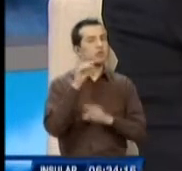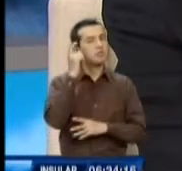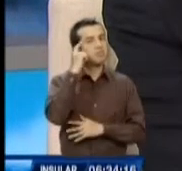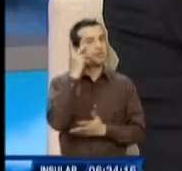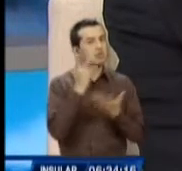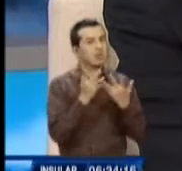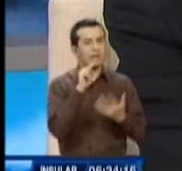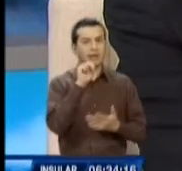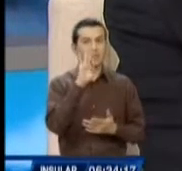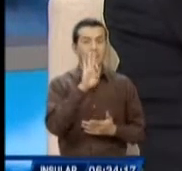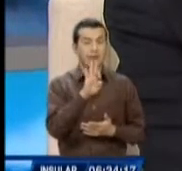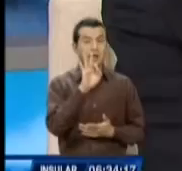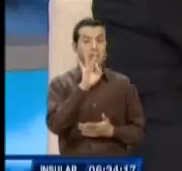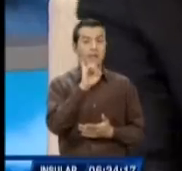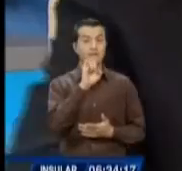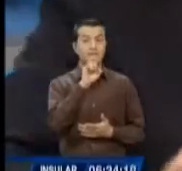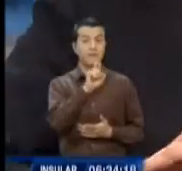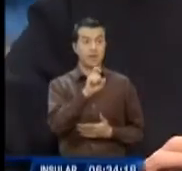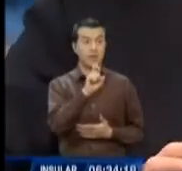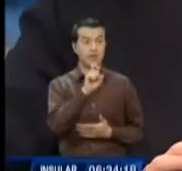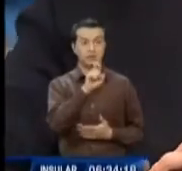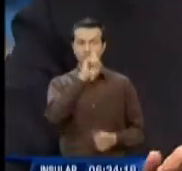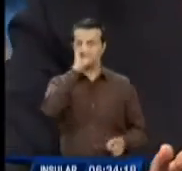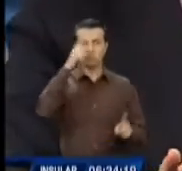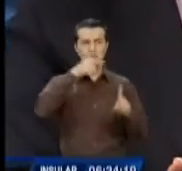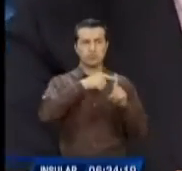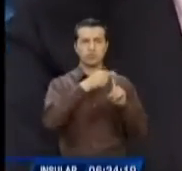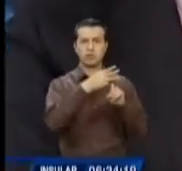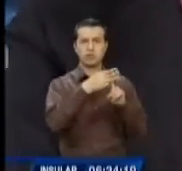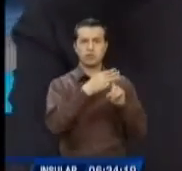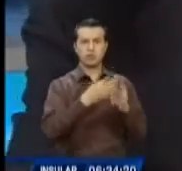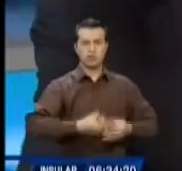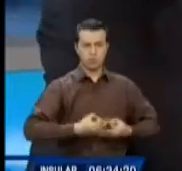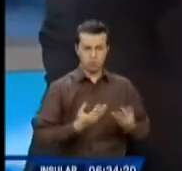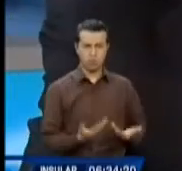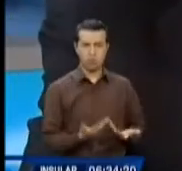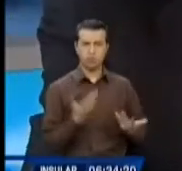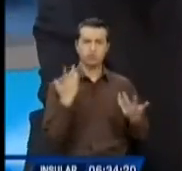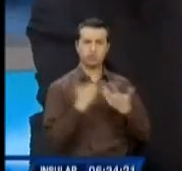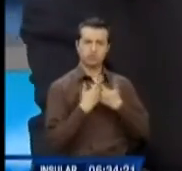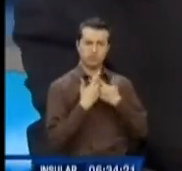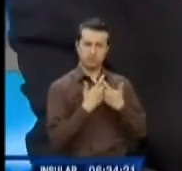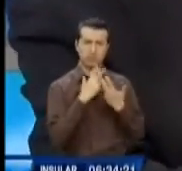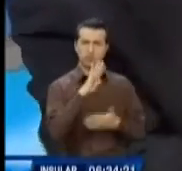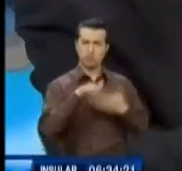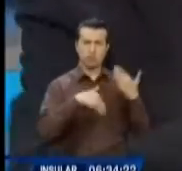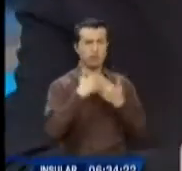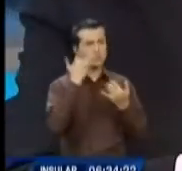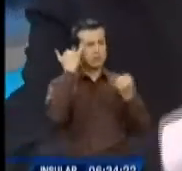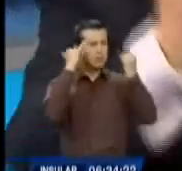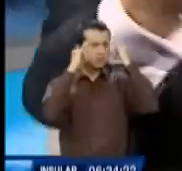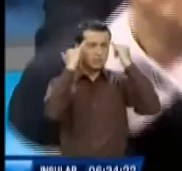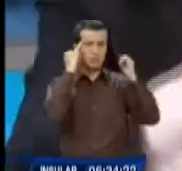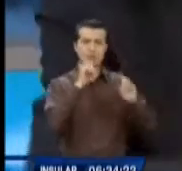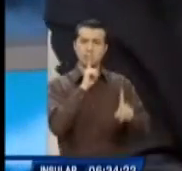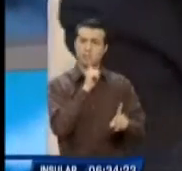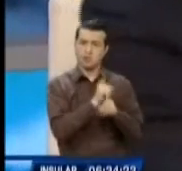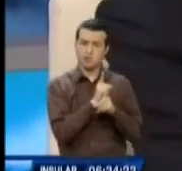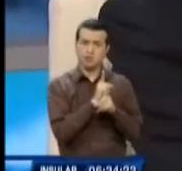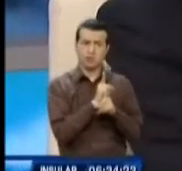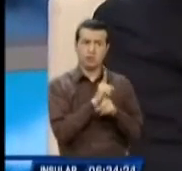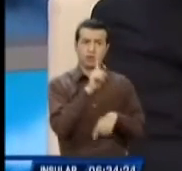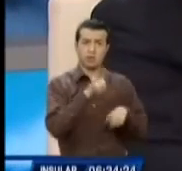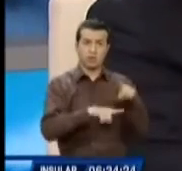especie de Netflix latinoamericano y caribeño que apuntale casualmente todas estas iniciativas que tú me estás compartiendo con los